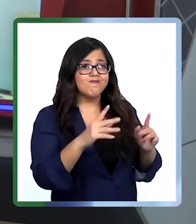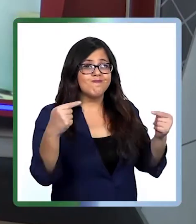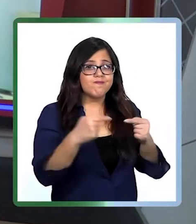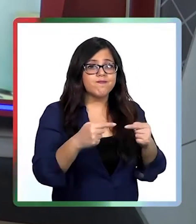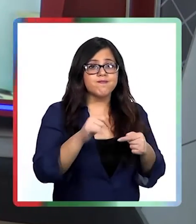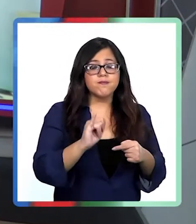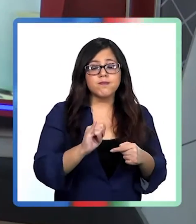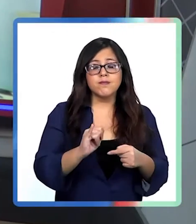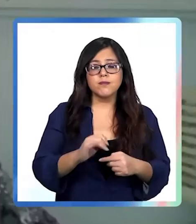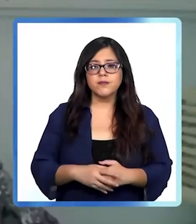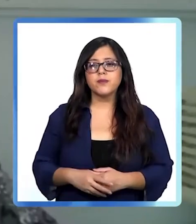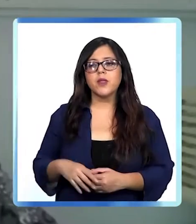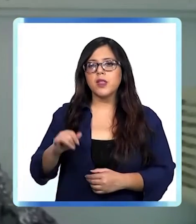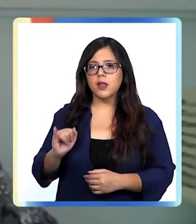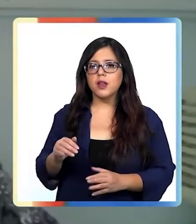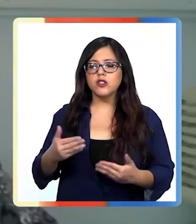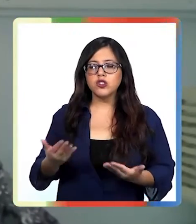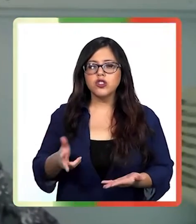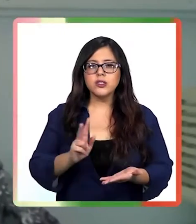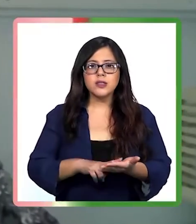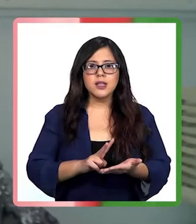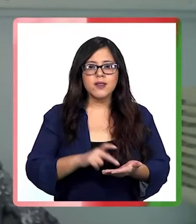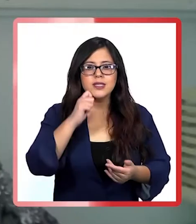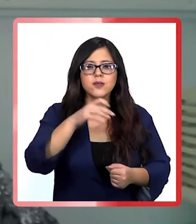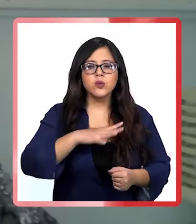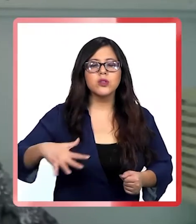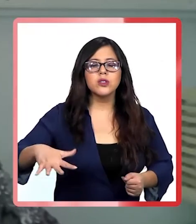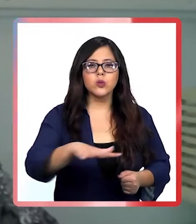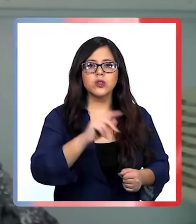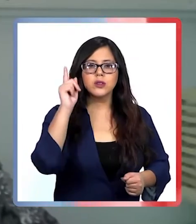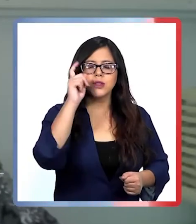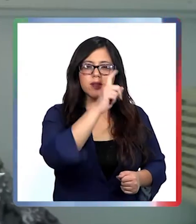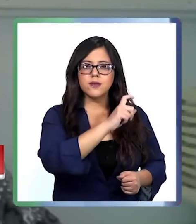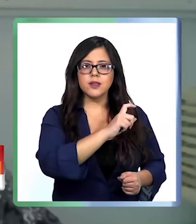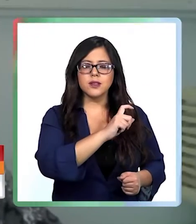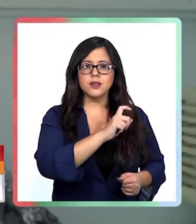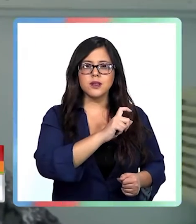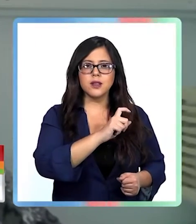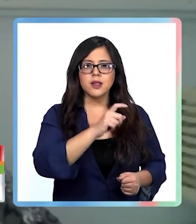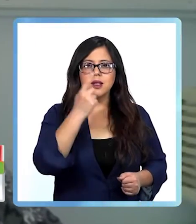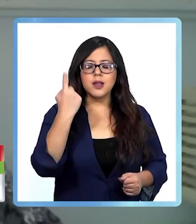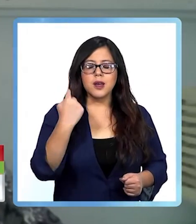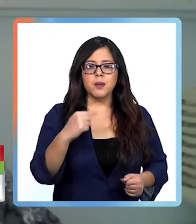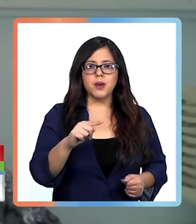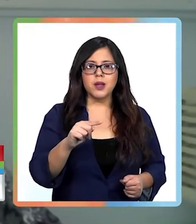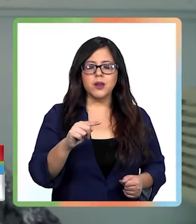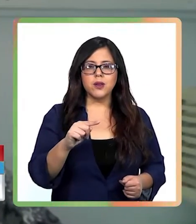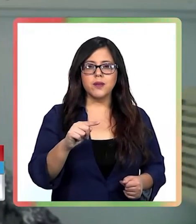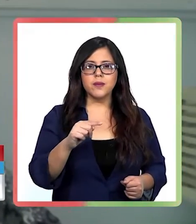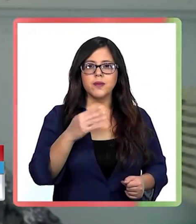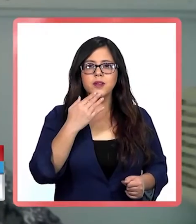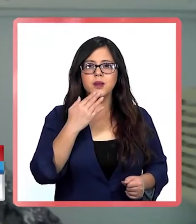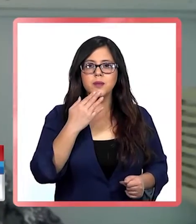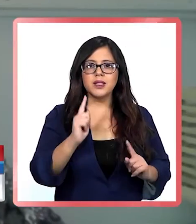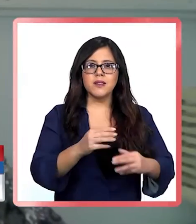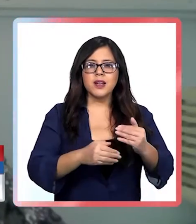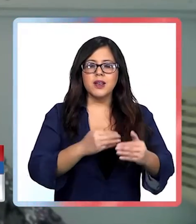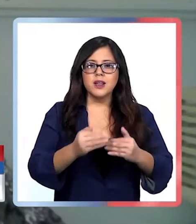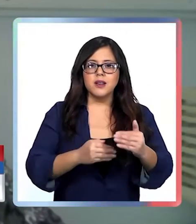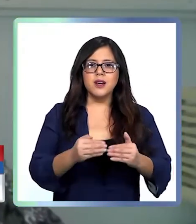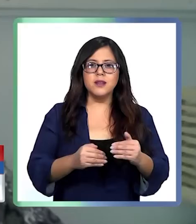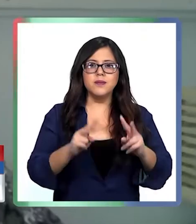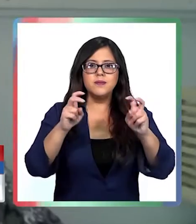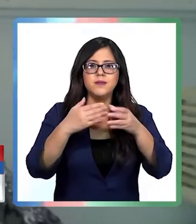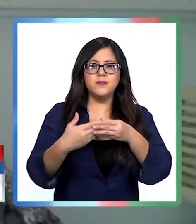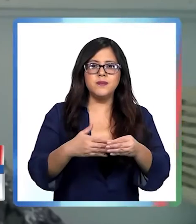¿eh? Sí. Sí, entonces la verdad es que es una situación complicada, pero por otro lado también hay que avanzar un poco